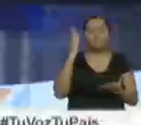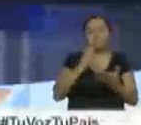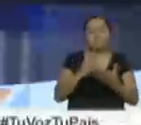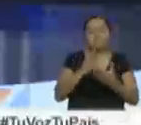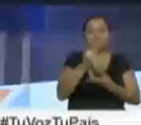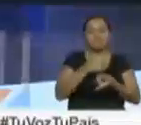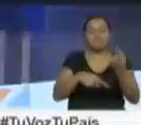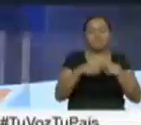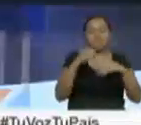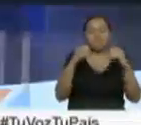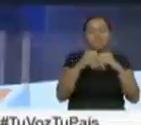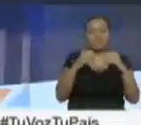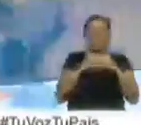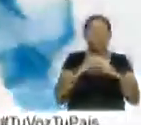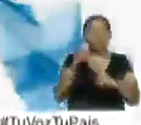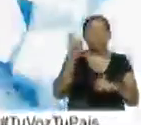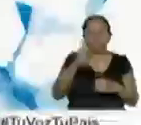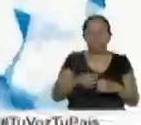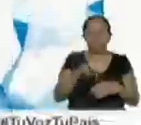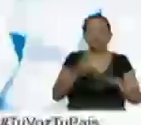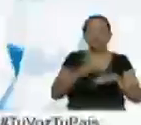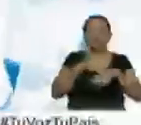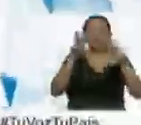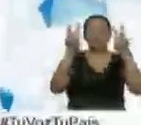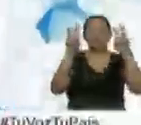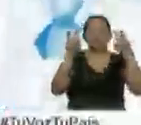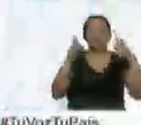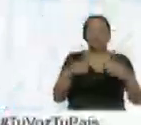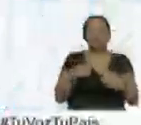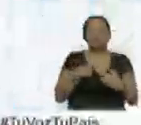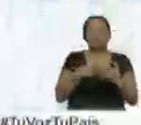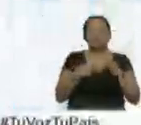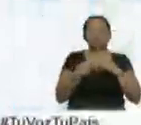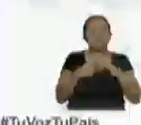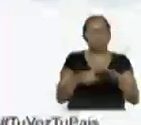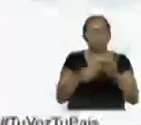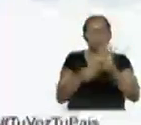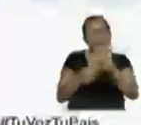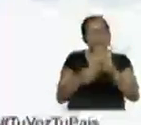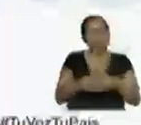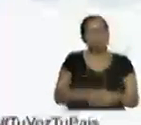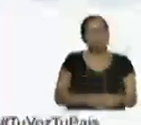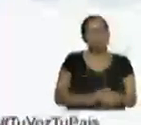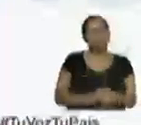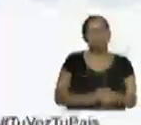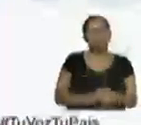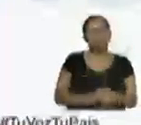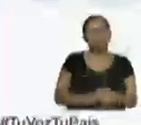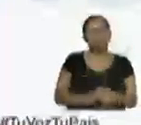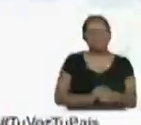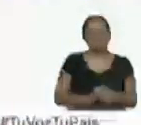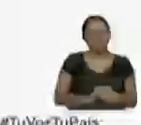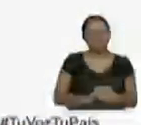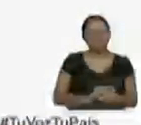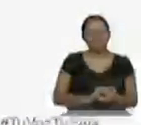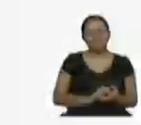Una pausa, pero cuando regresemos le contaremos que Ecuador es un referente en políticas de inclusión.